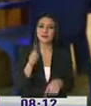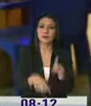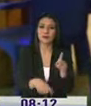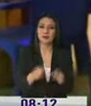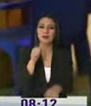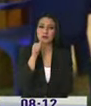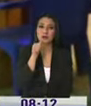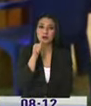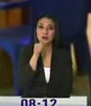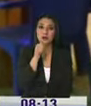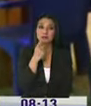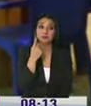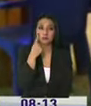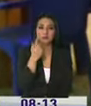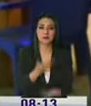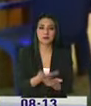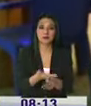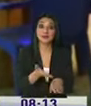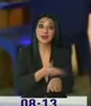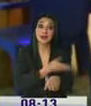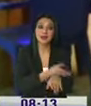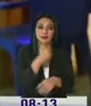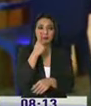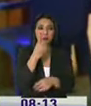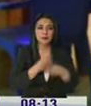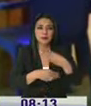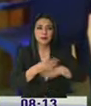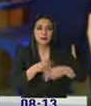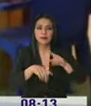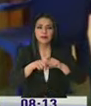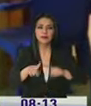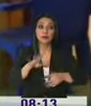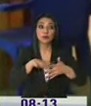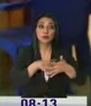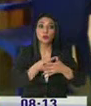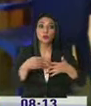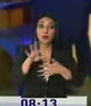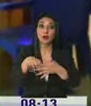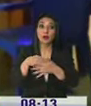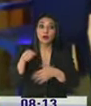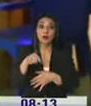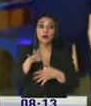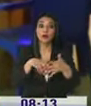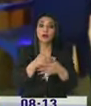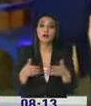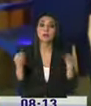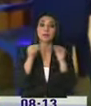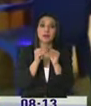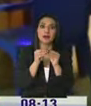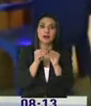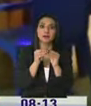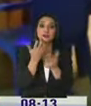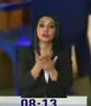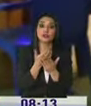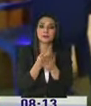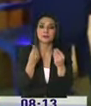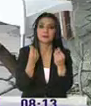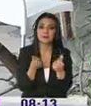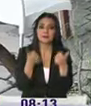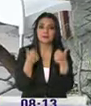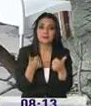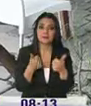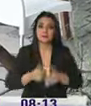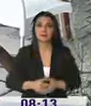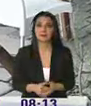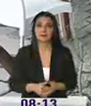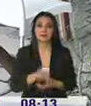almuerzo. Hicimos las pruebas, obviamente, al inicio en diversos horarios y este ha sido el horario que más nos conviene económicamente y con retorno.